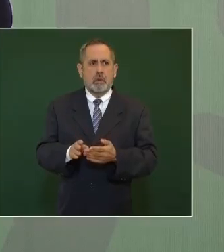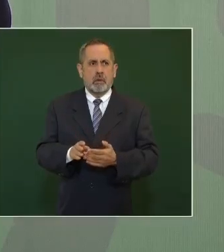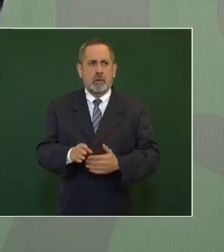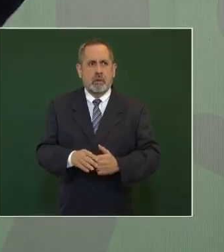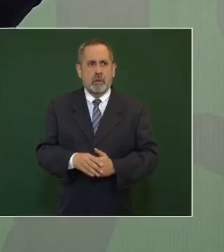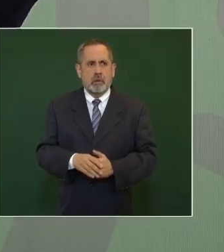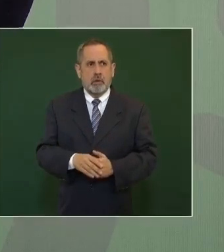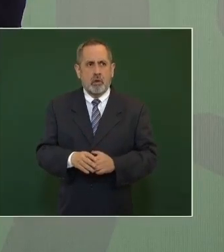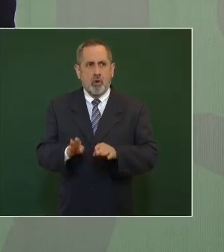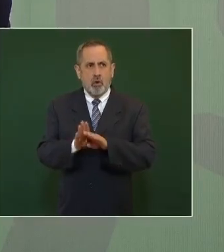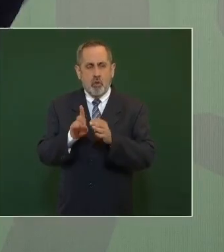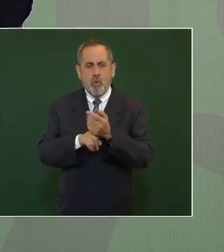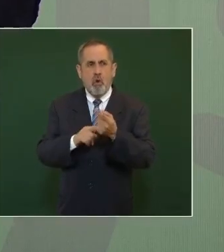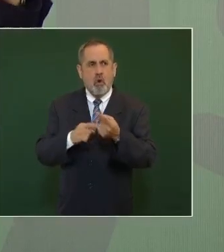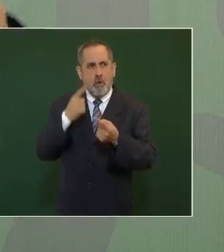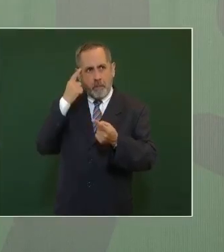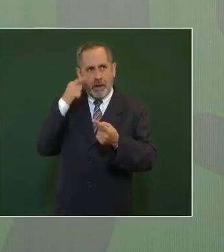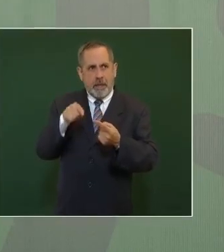a